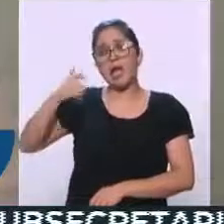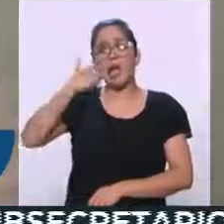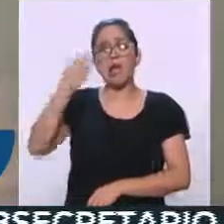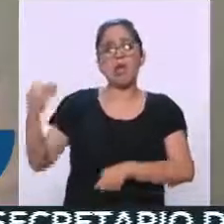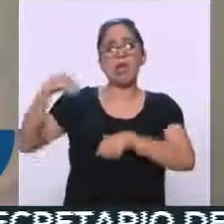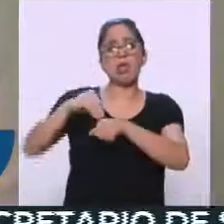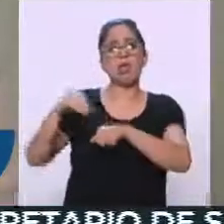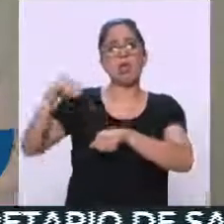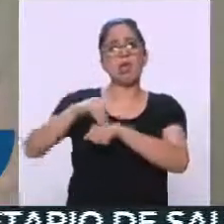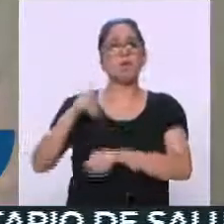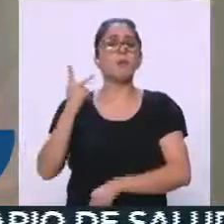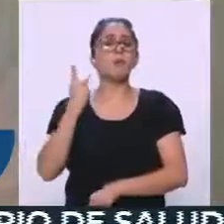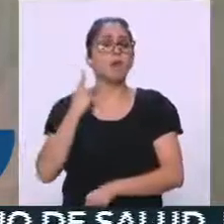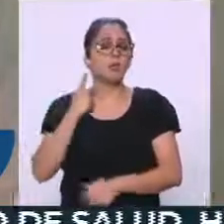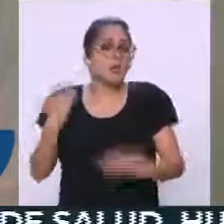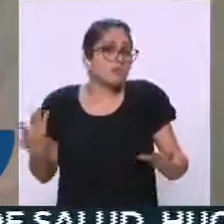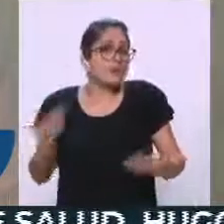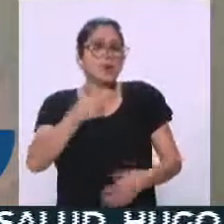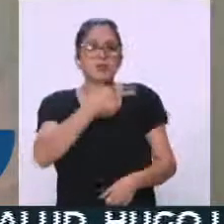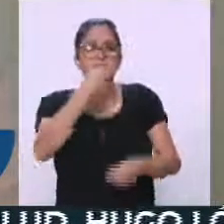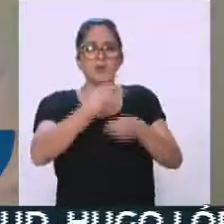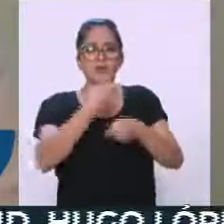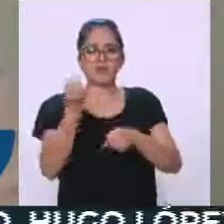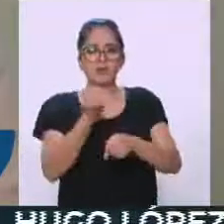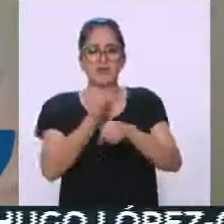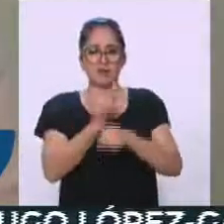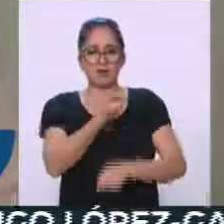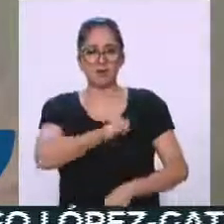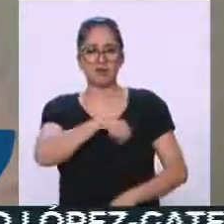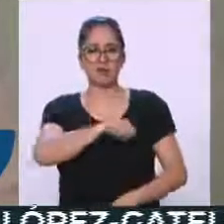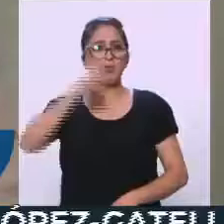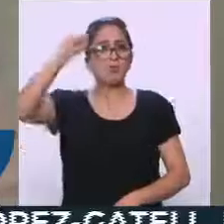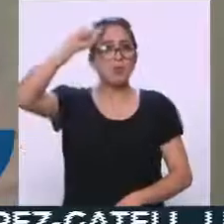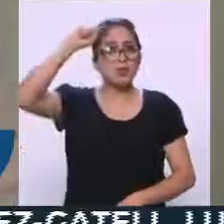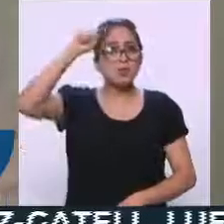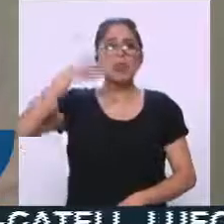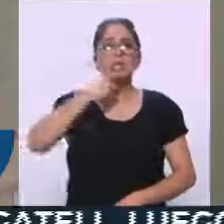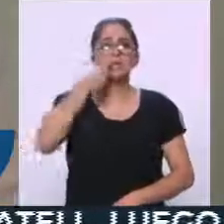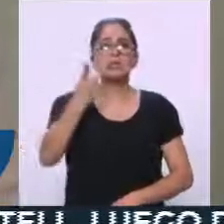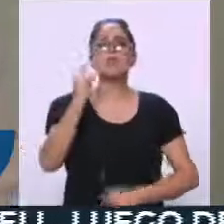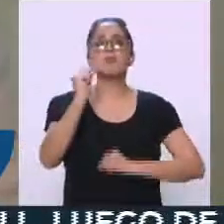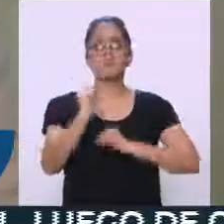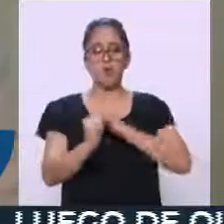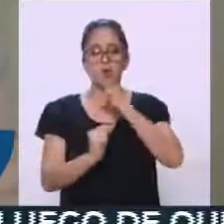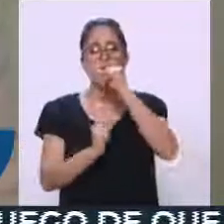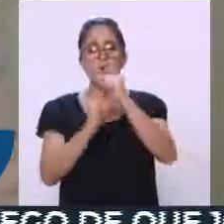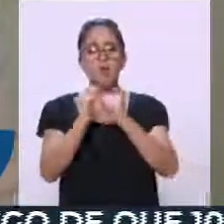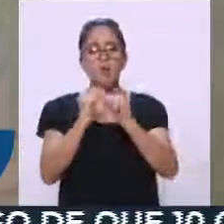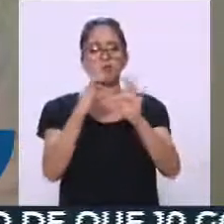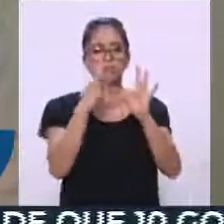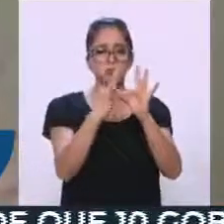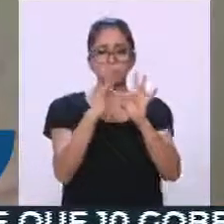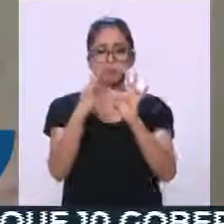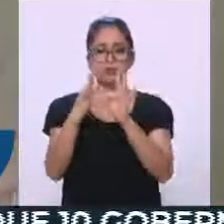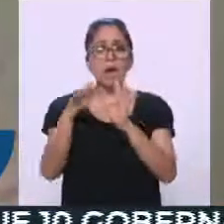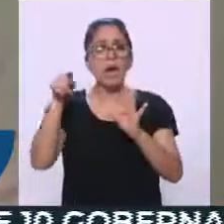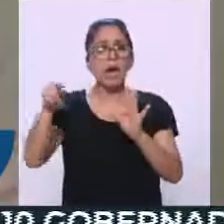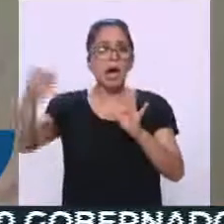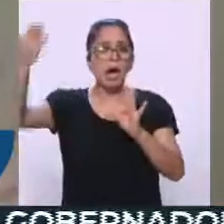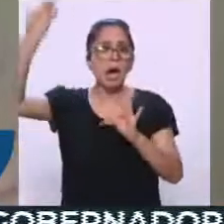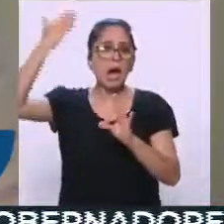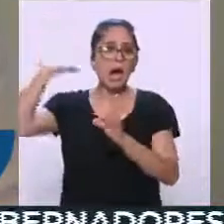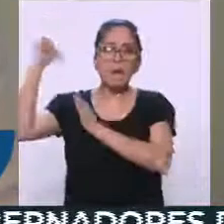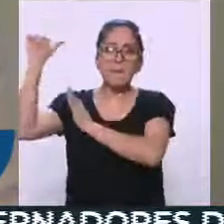Hugo López-Gatell desde el principio de la pandemia, cada vez se está cumpliendo más, una y otra vez se cumple lo que nos ha advertido